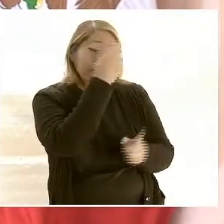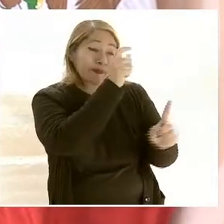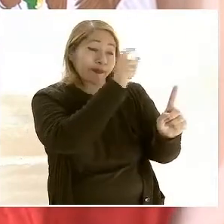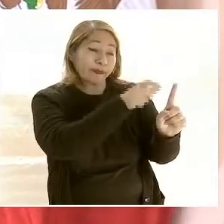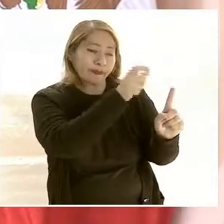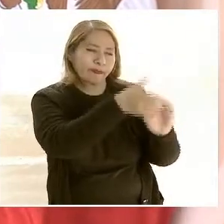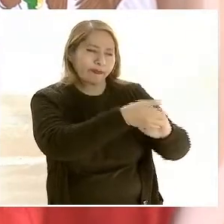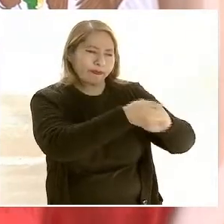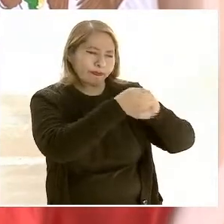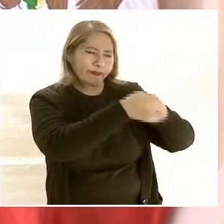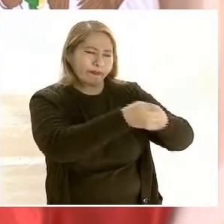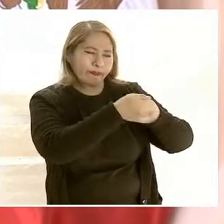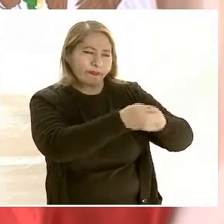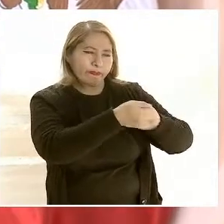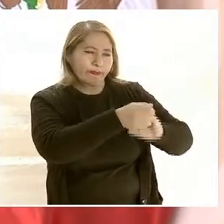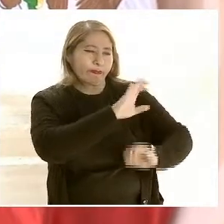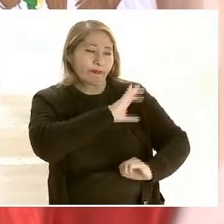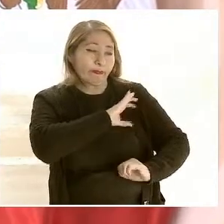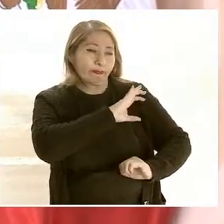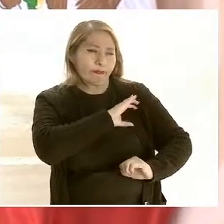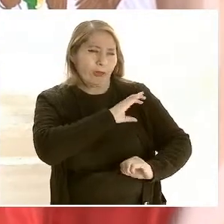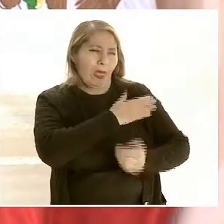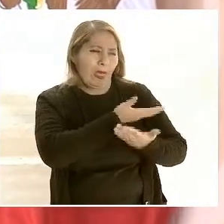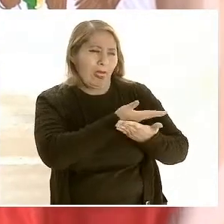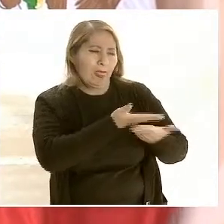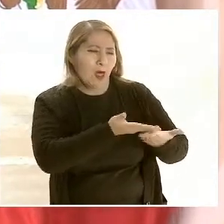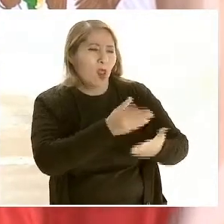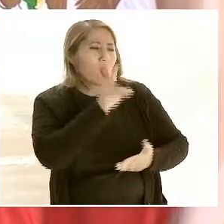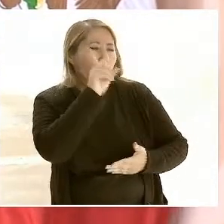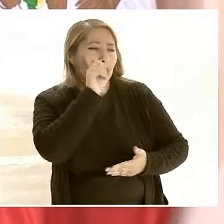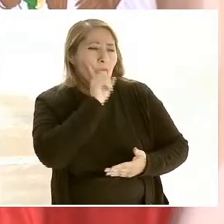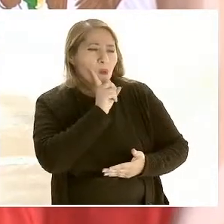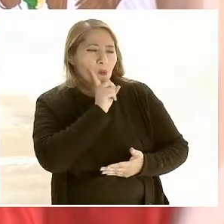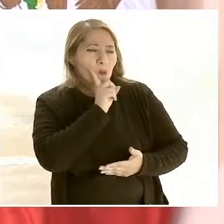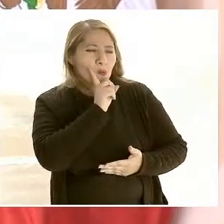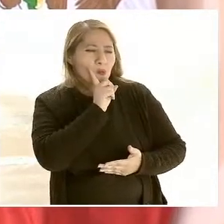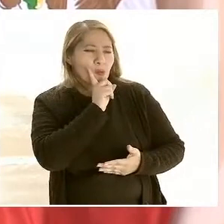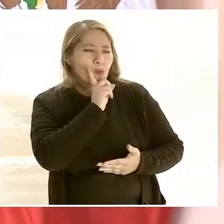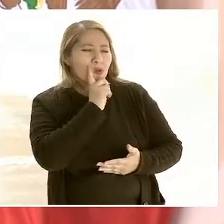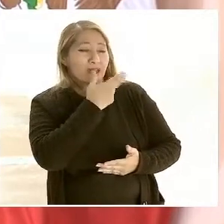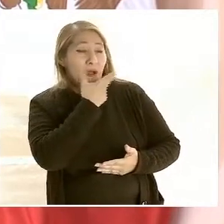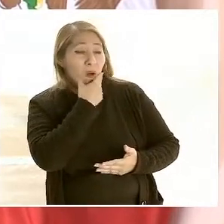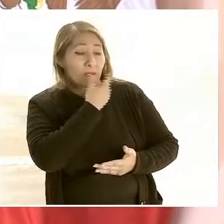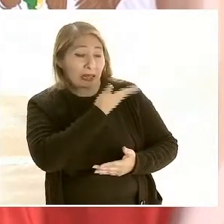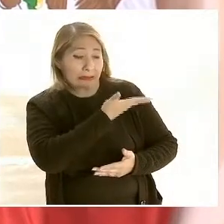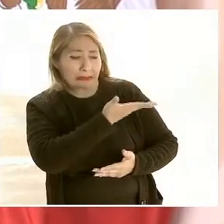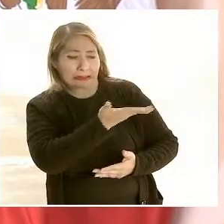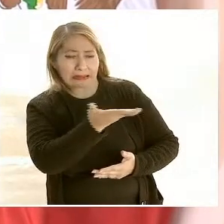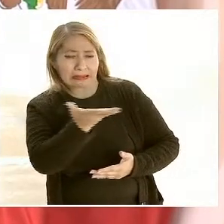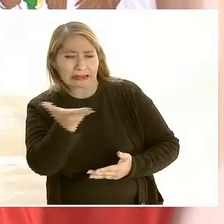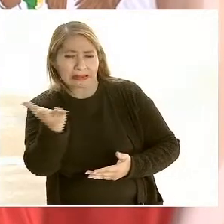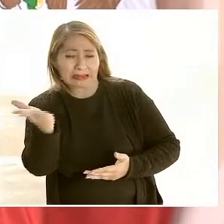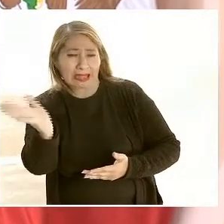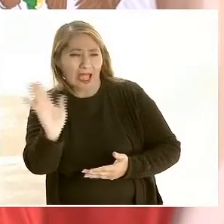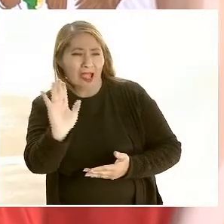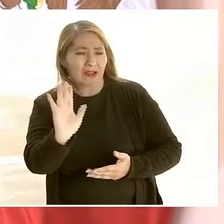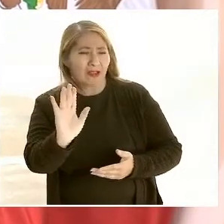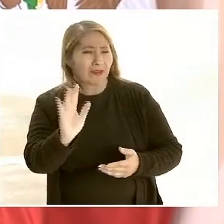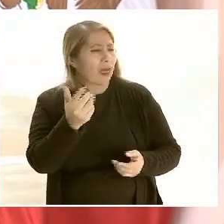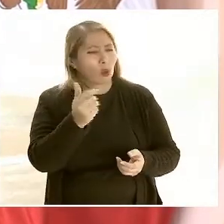reconocimiento sincero a todas las mujeres y hombres de las